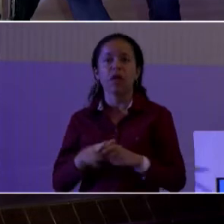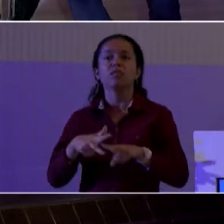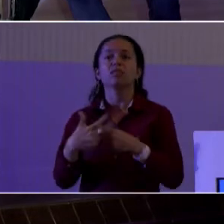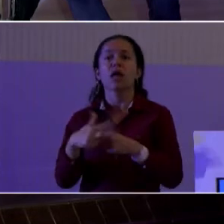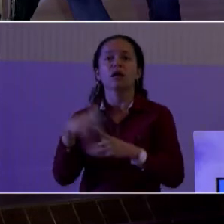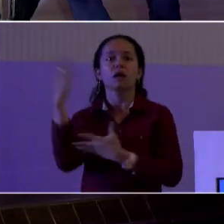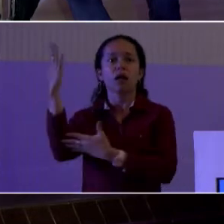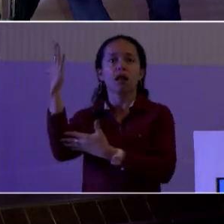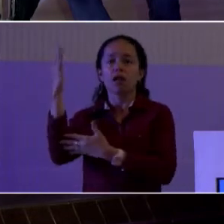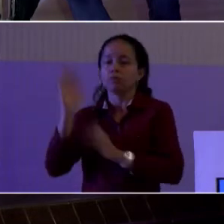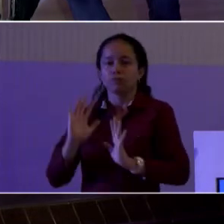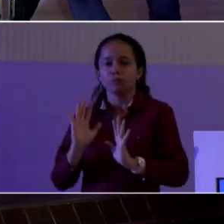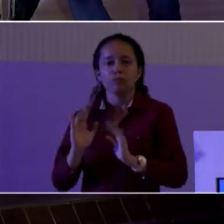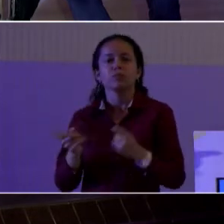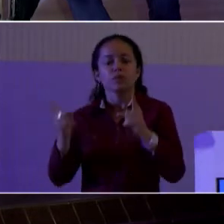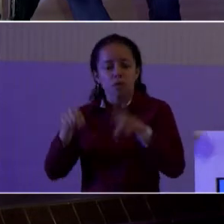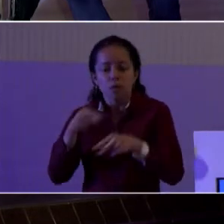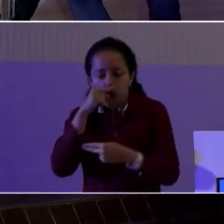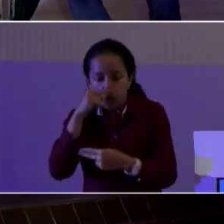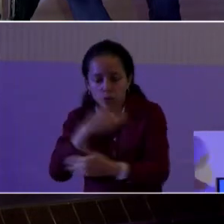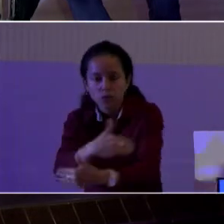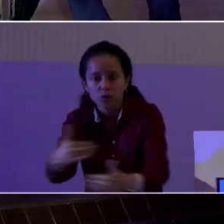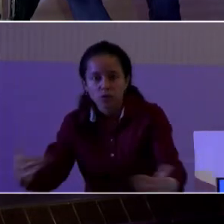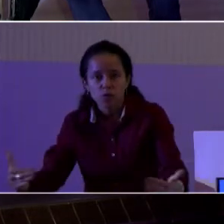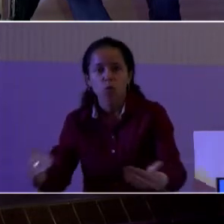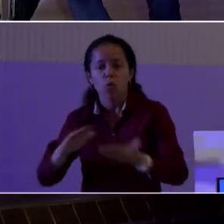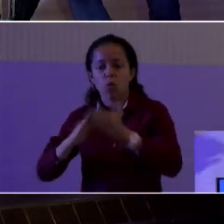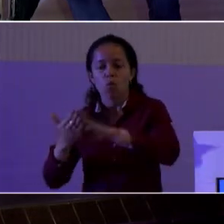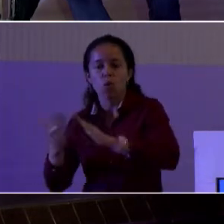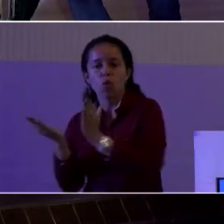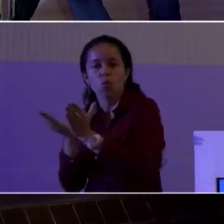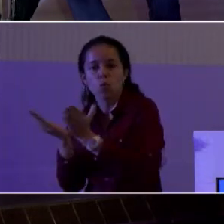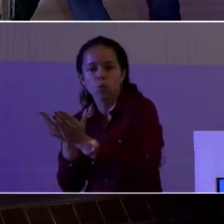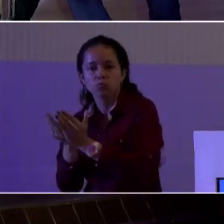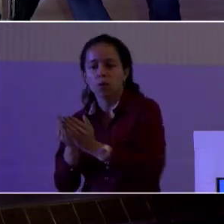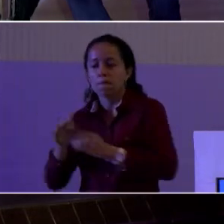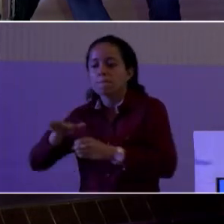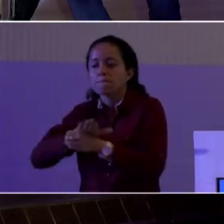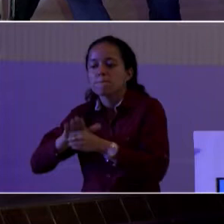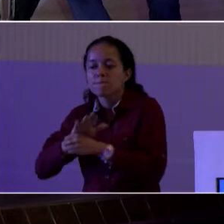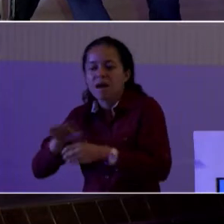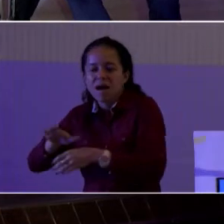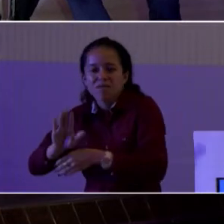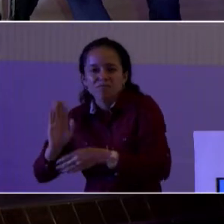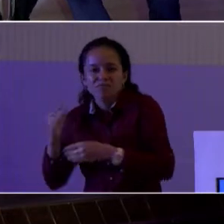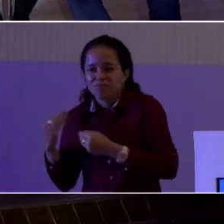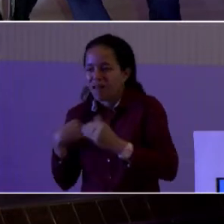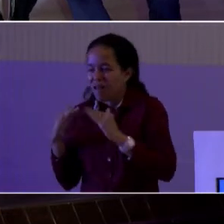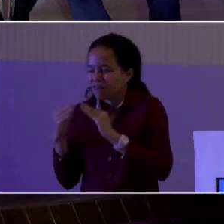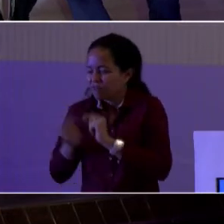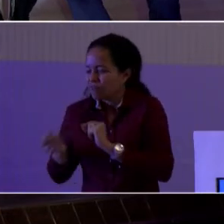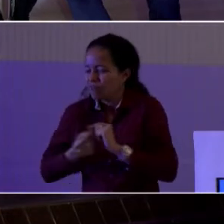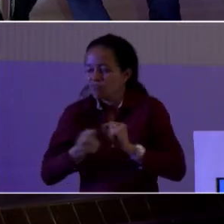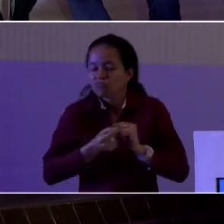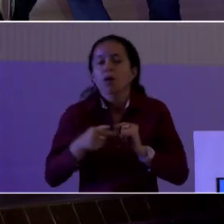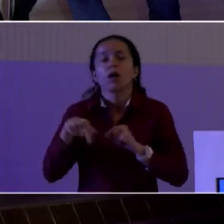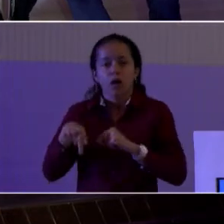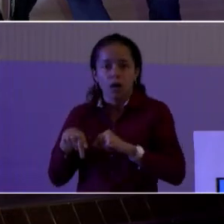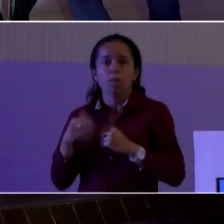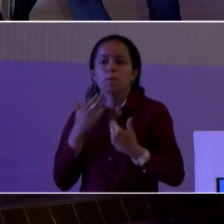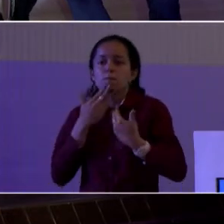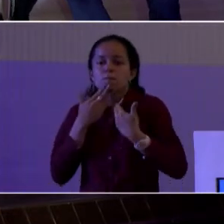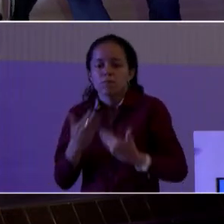talleres, sino que le llegue a los niños o a la comunidad educativa o al barrio algo que puedan utilizar realmente en